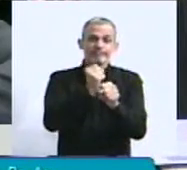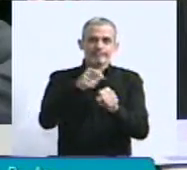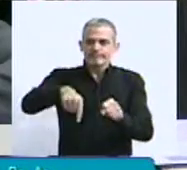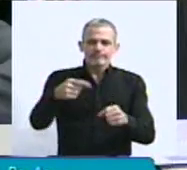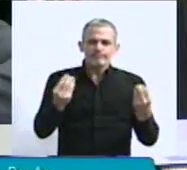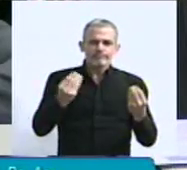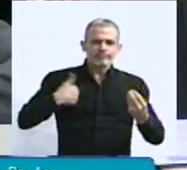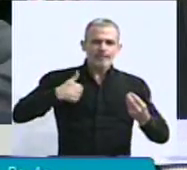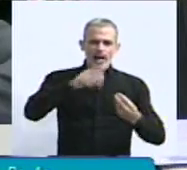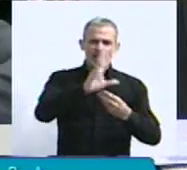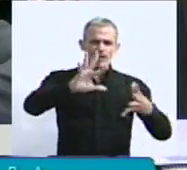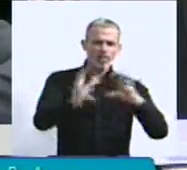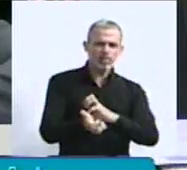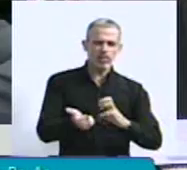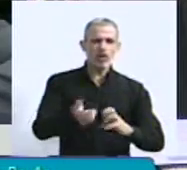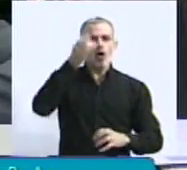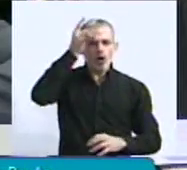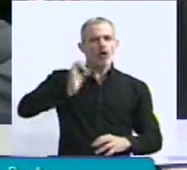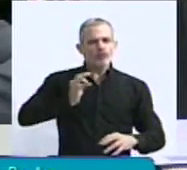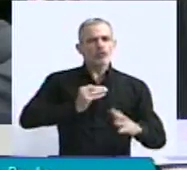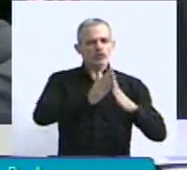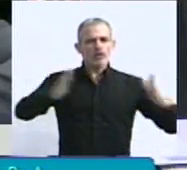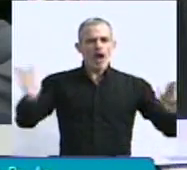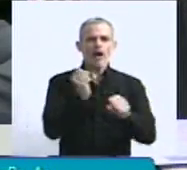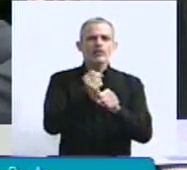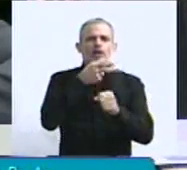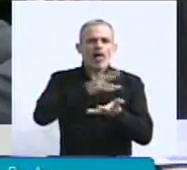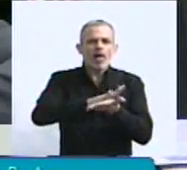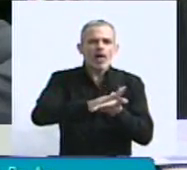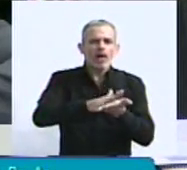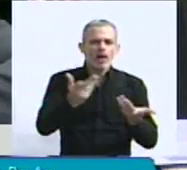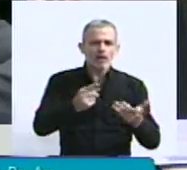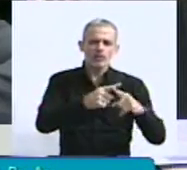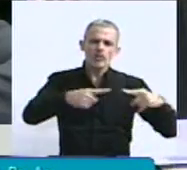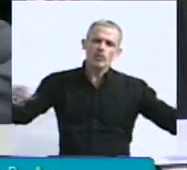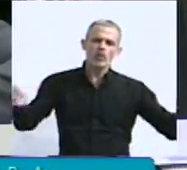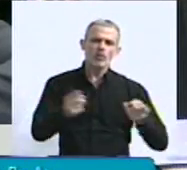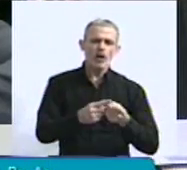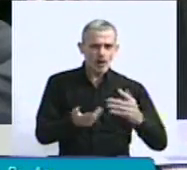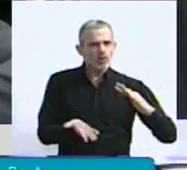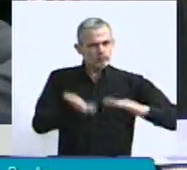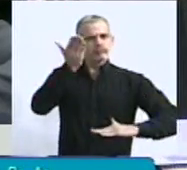país. 12 años de desempleo prolongado y alto